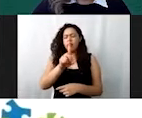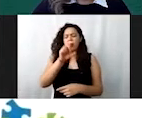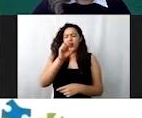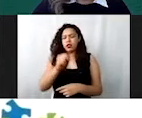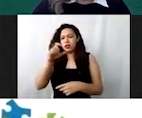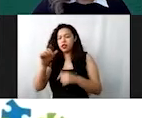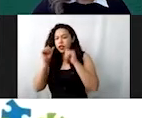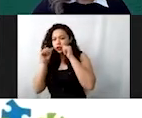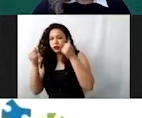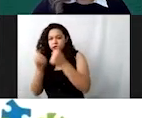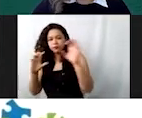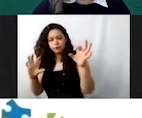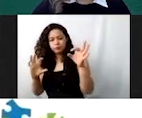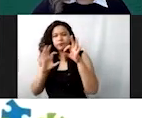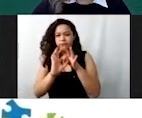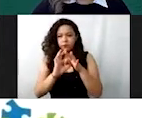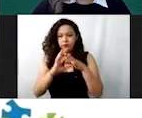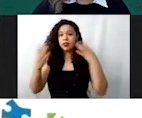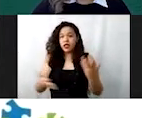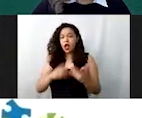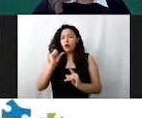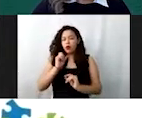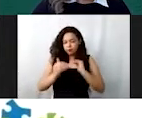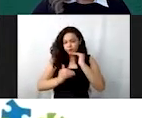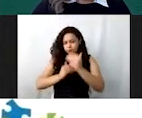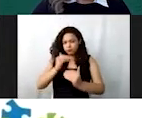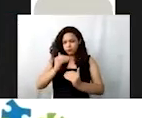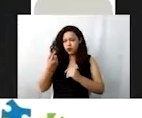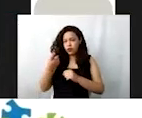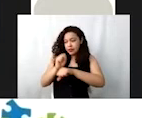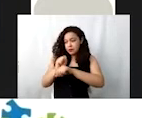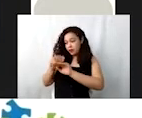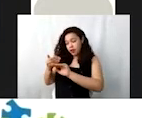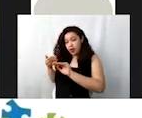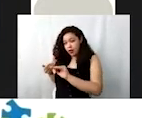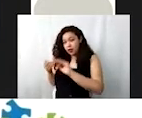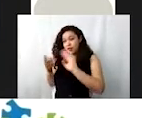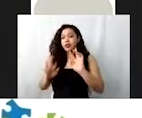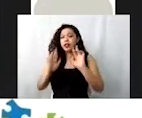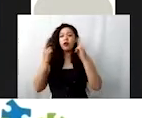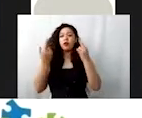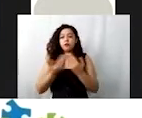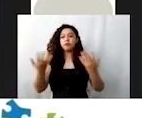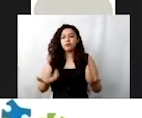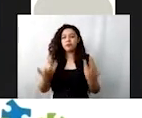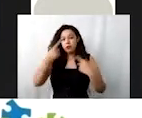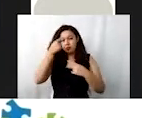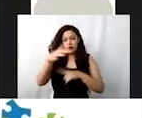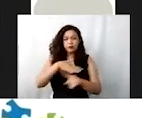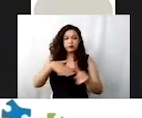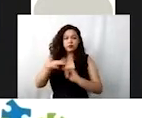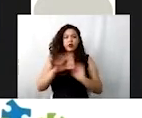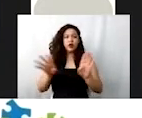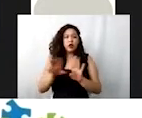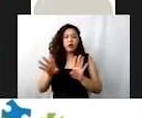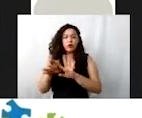organizaciones, un poco dando seguimiento a la sesión que tuvimos la semana pasada en torno a cuál es como la ruta